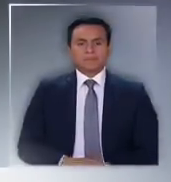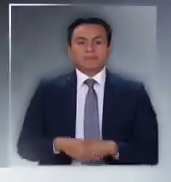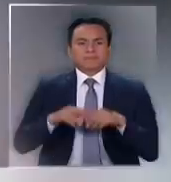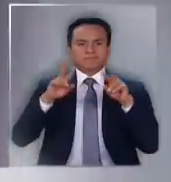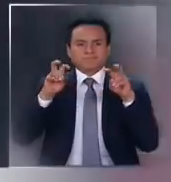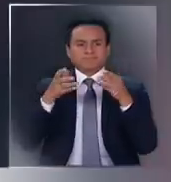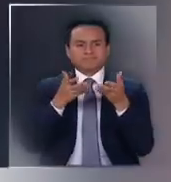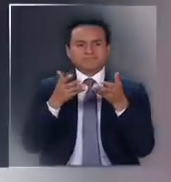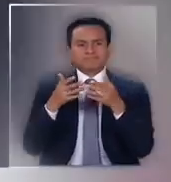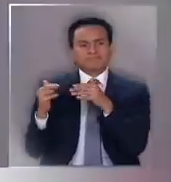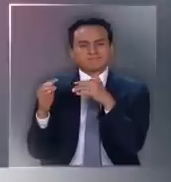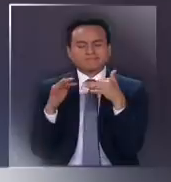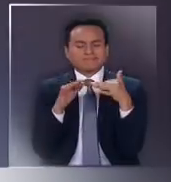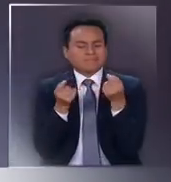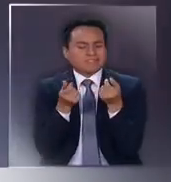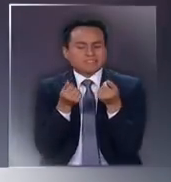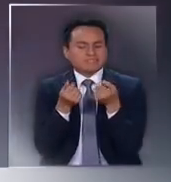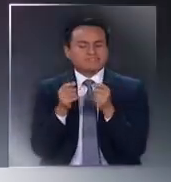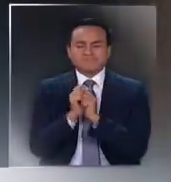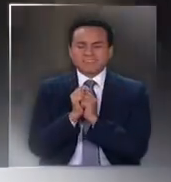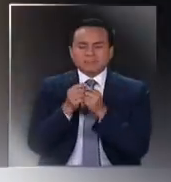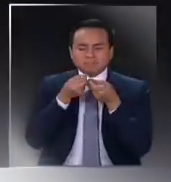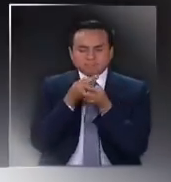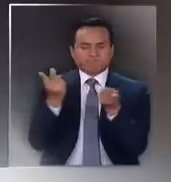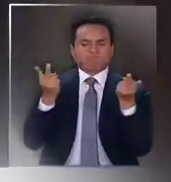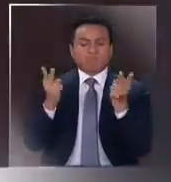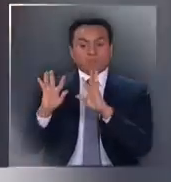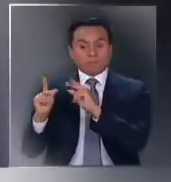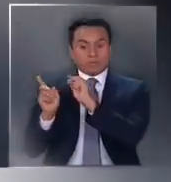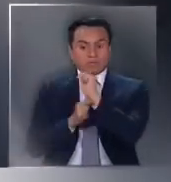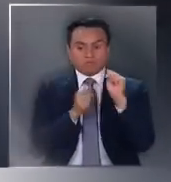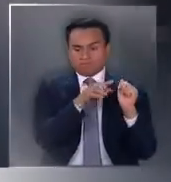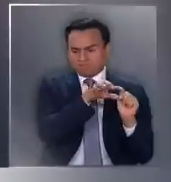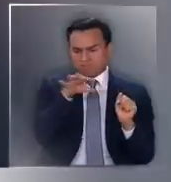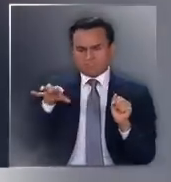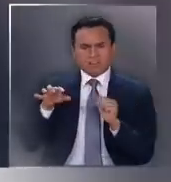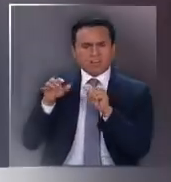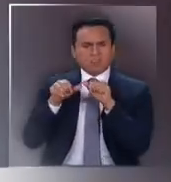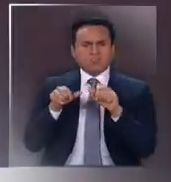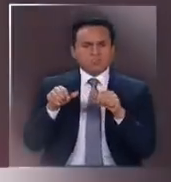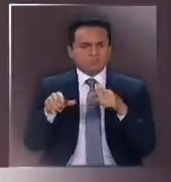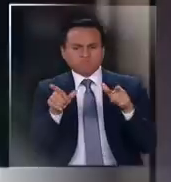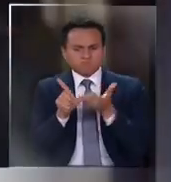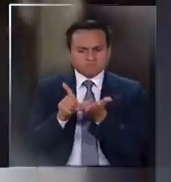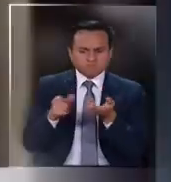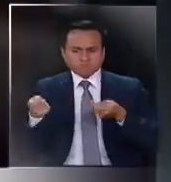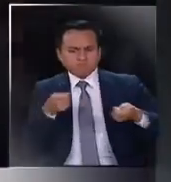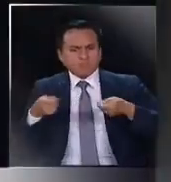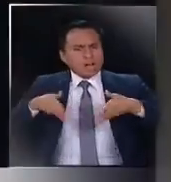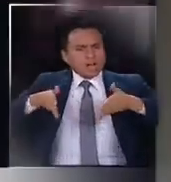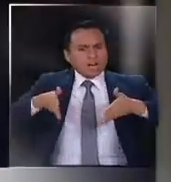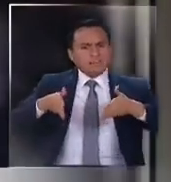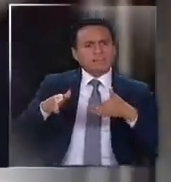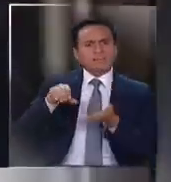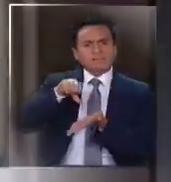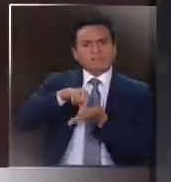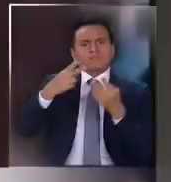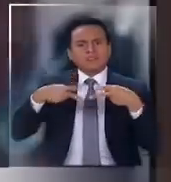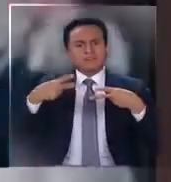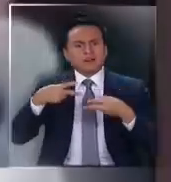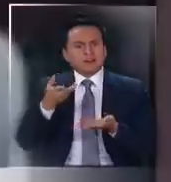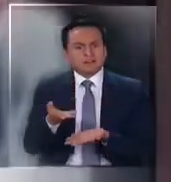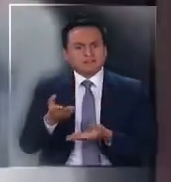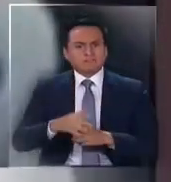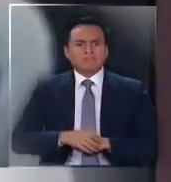Se trata de una guerra declarada. 2 familias que llevan años disputándose el dominio del comercio ambulante en el centro de Viña del